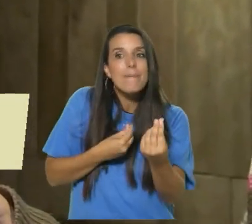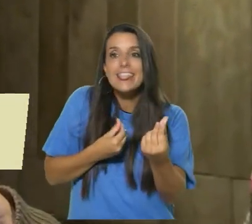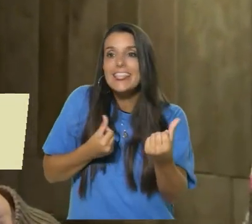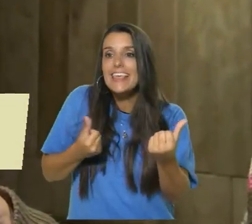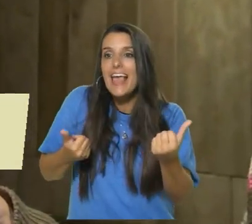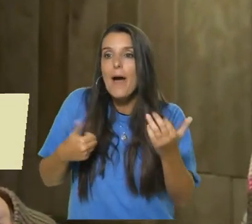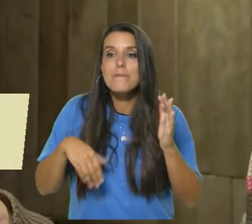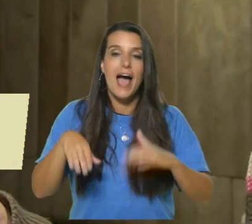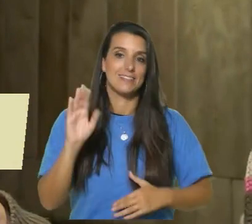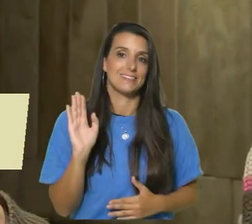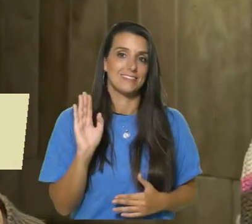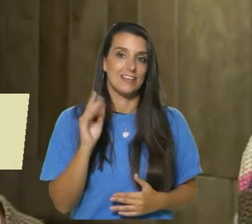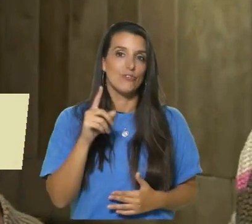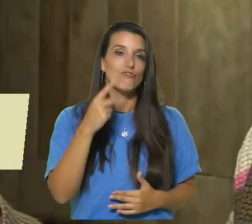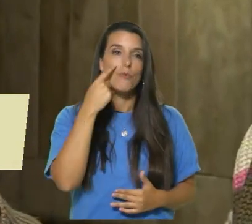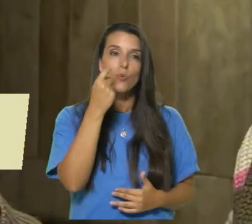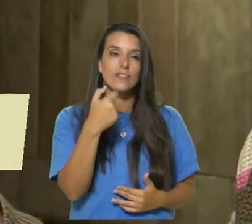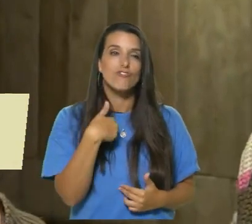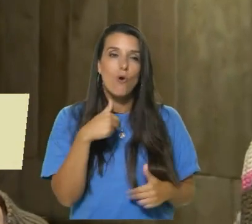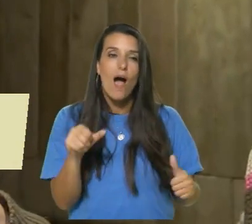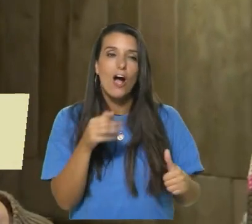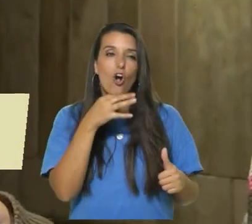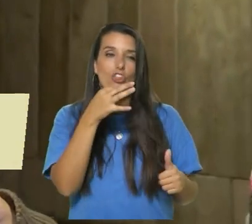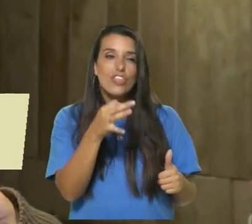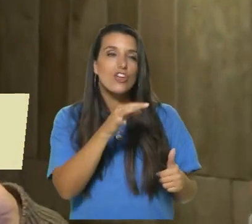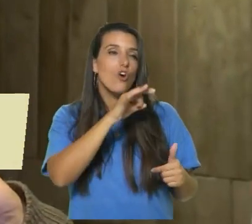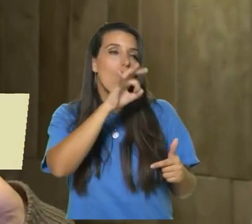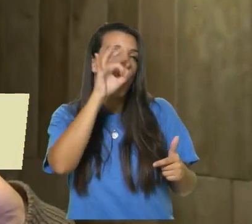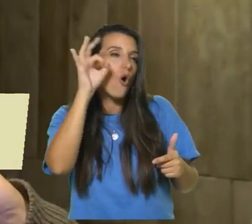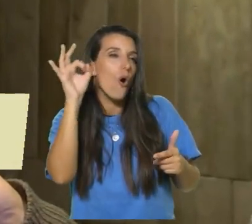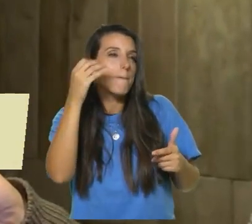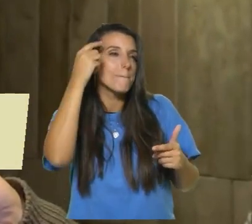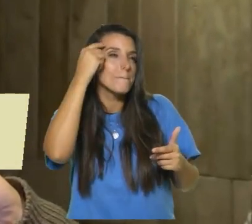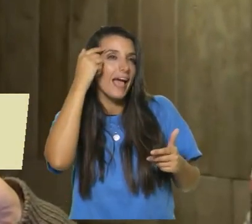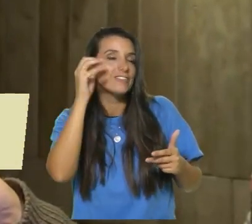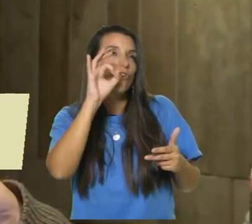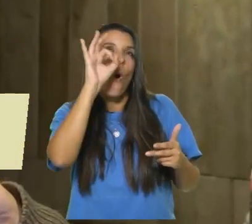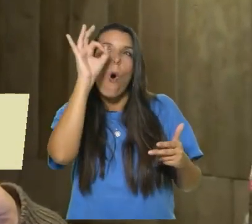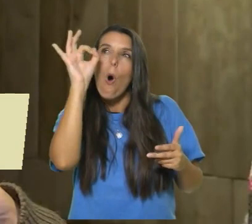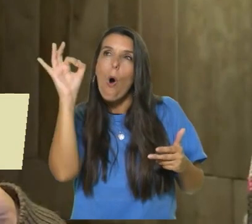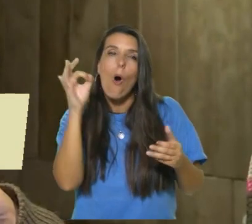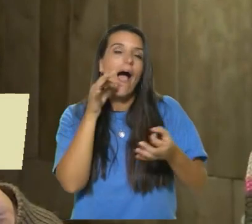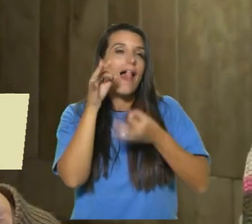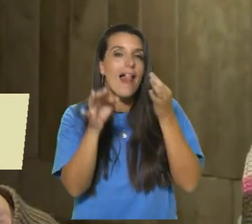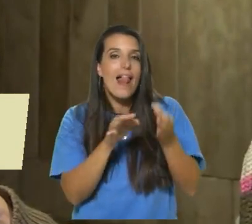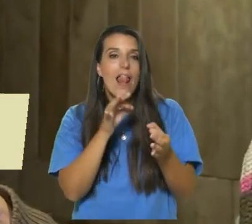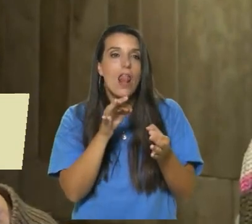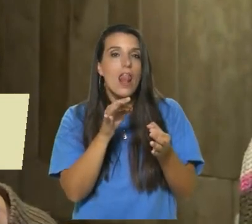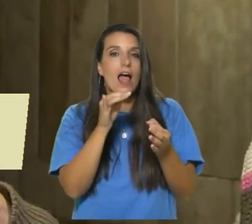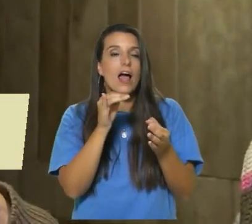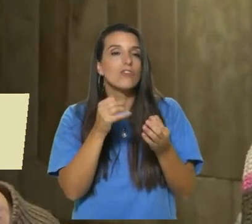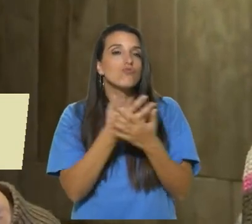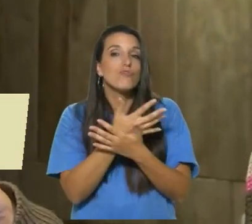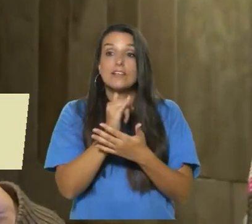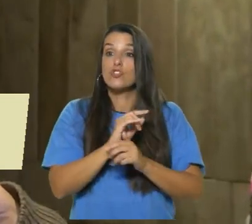Entonces yo me voy a dar cuenta si algo de lo que hago digo o pienso y manifiesto está dañándose y